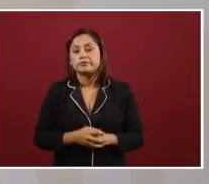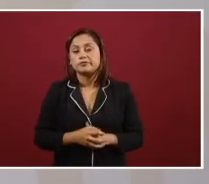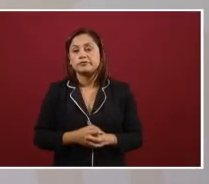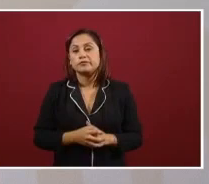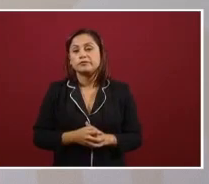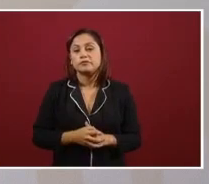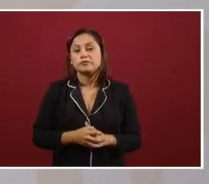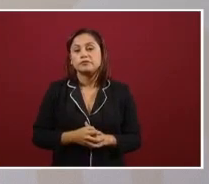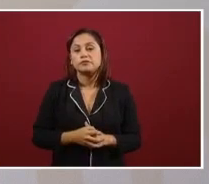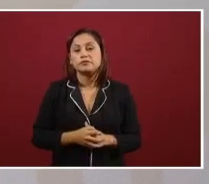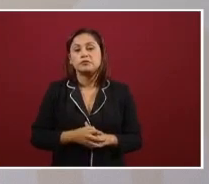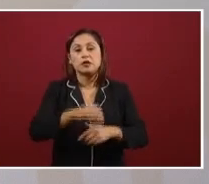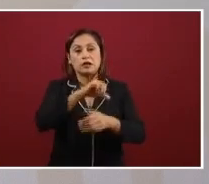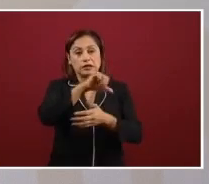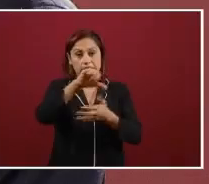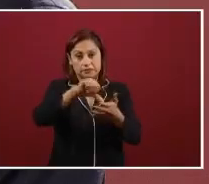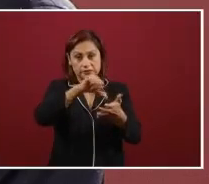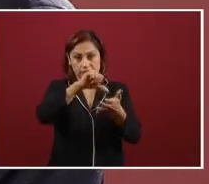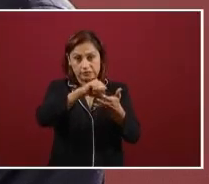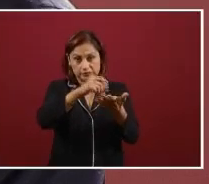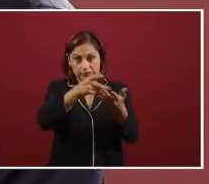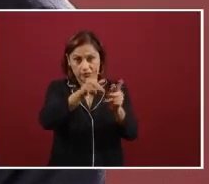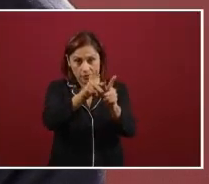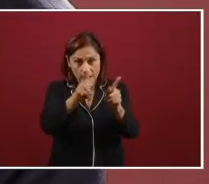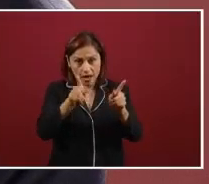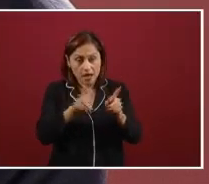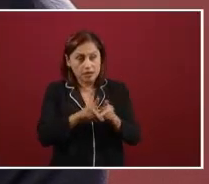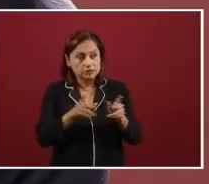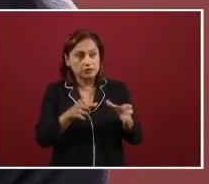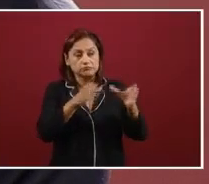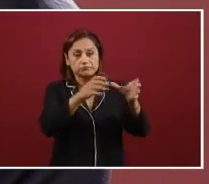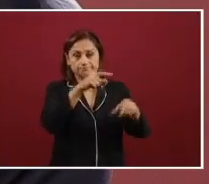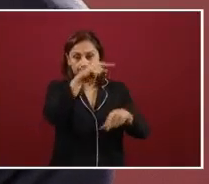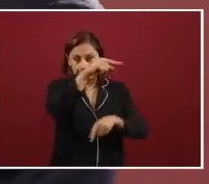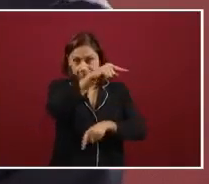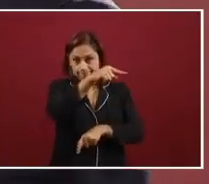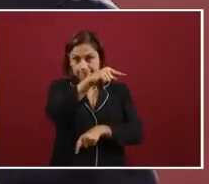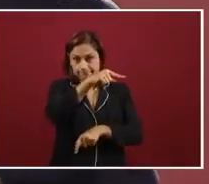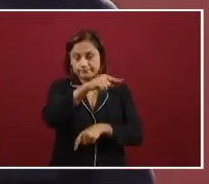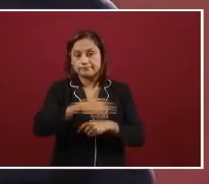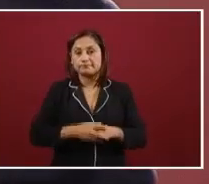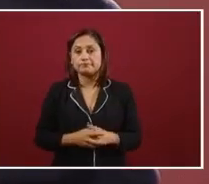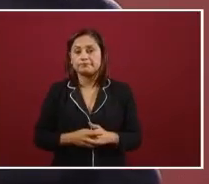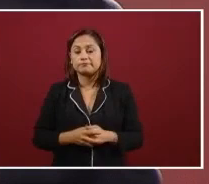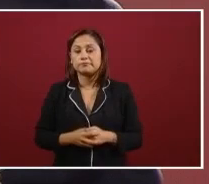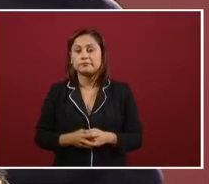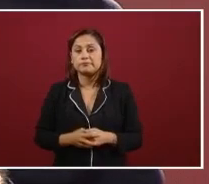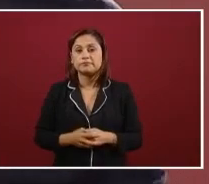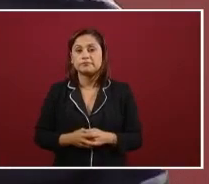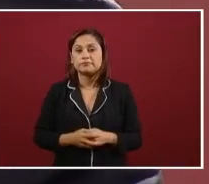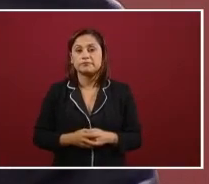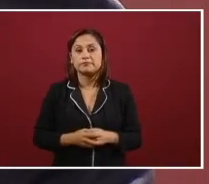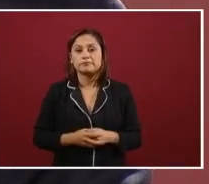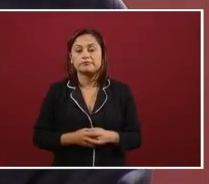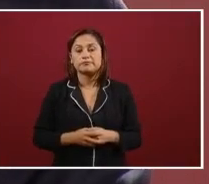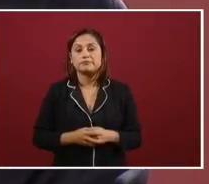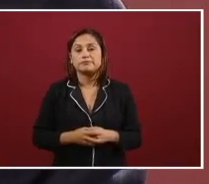de centros comerciales, plazas,